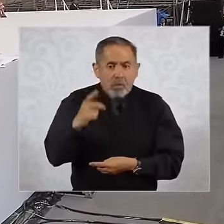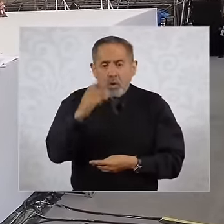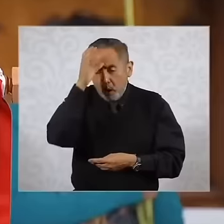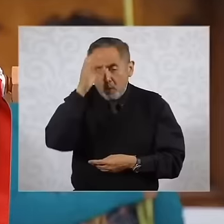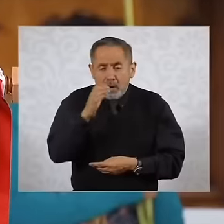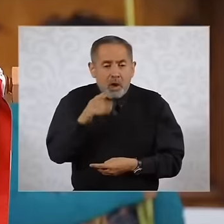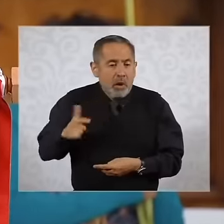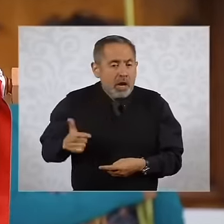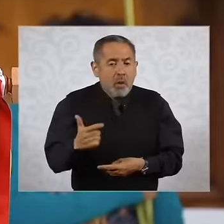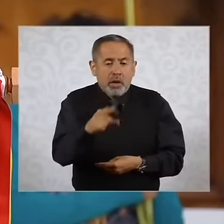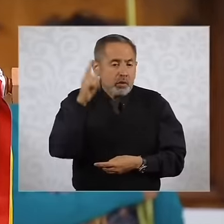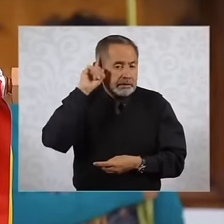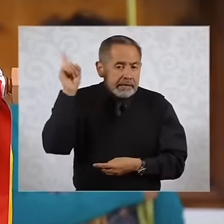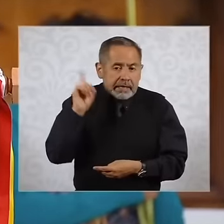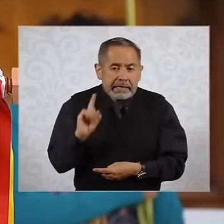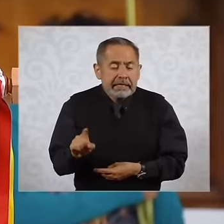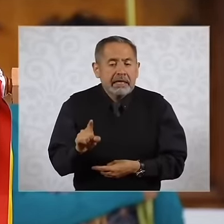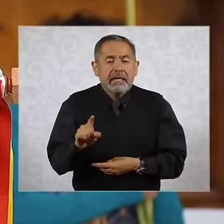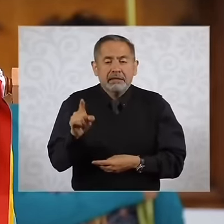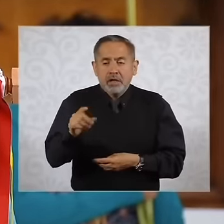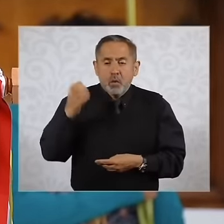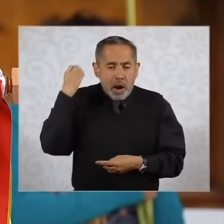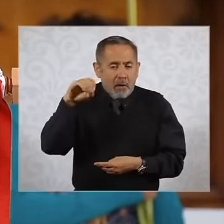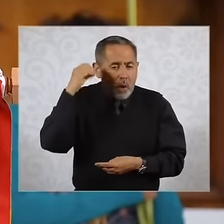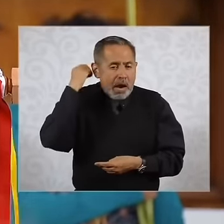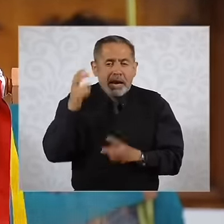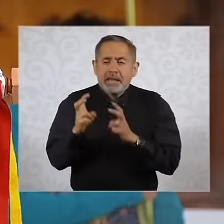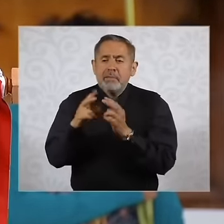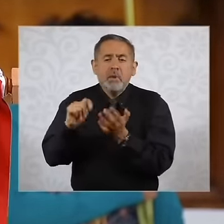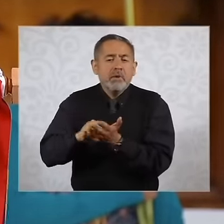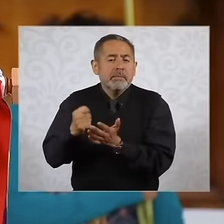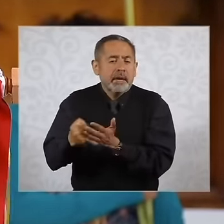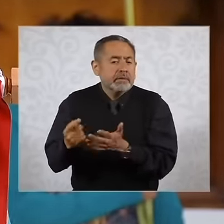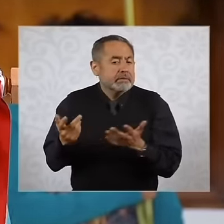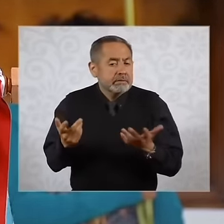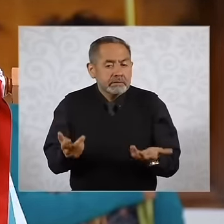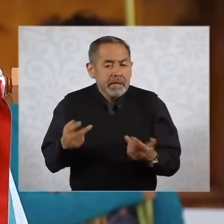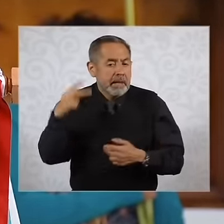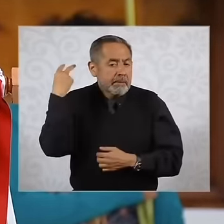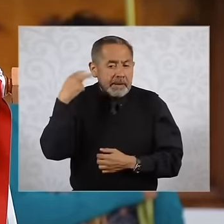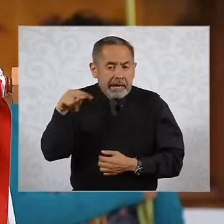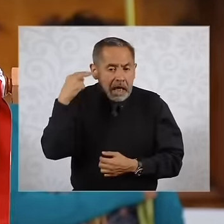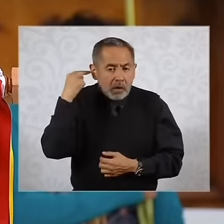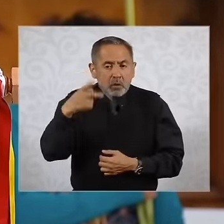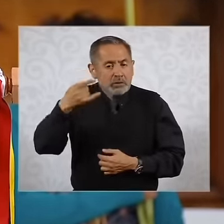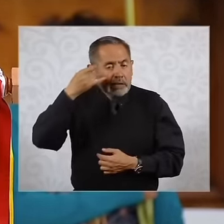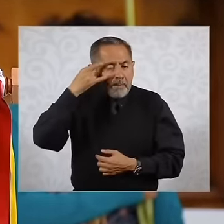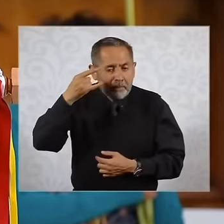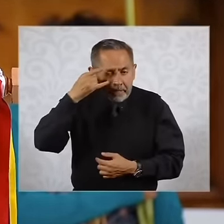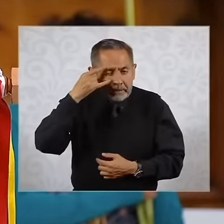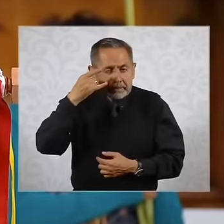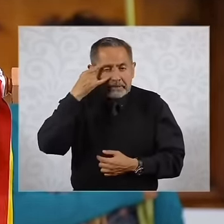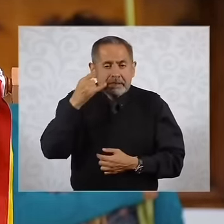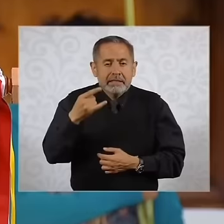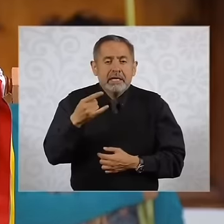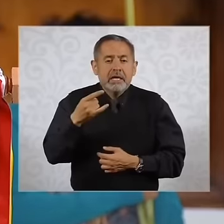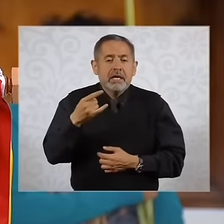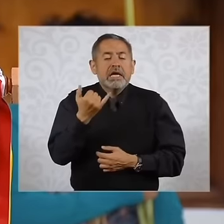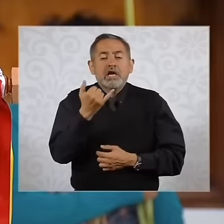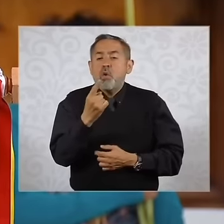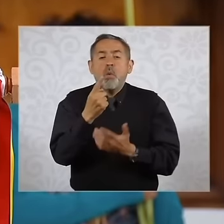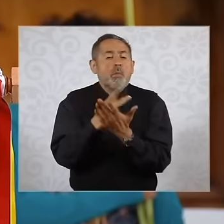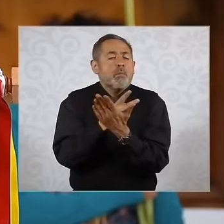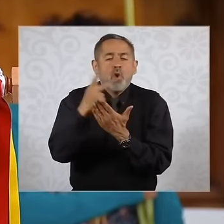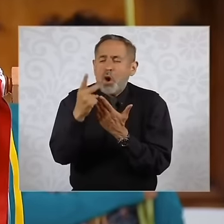Coahuila, Guanajuato, Zacatecas, Oaxaca, Tamaulipas, Veracruz, Campeche, y un